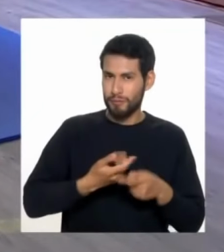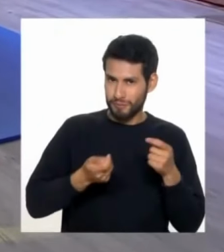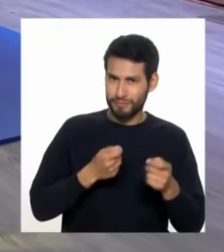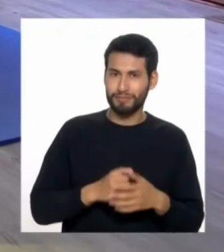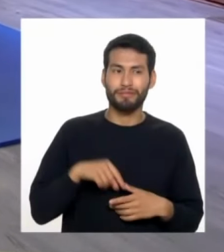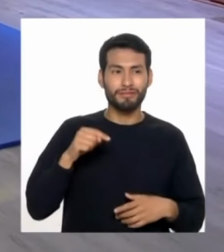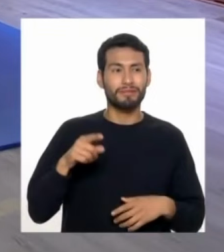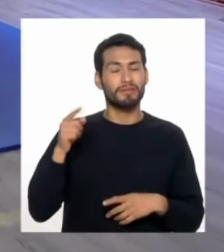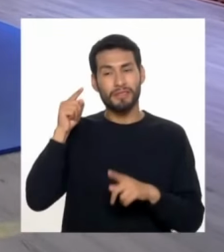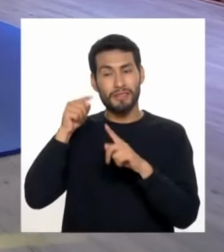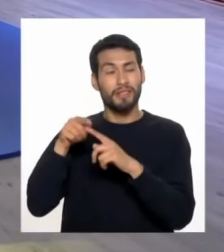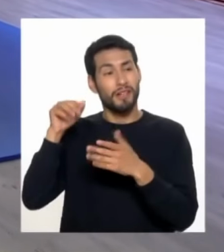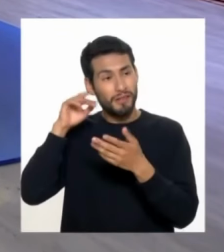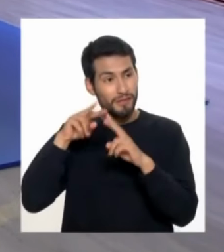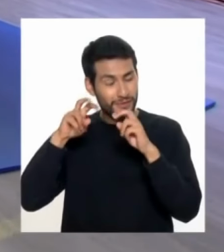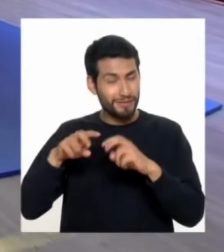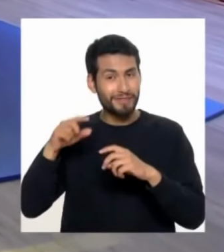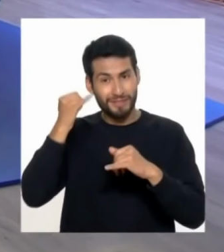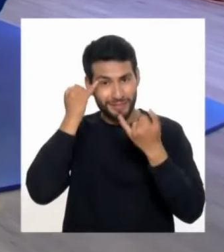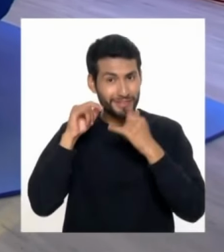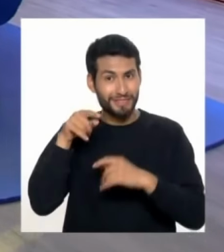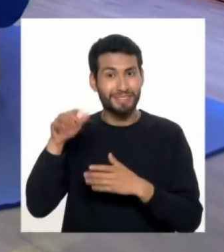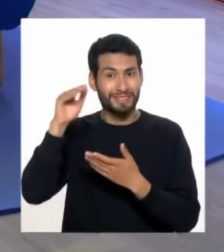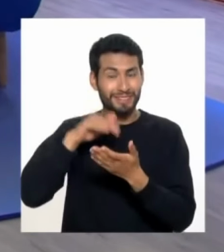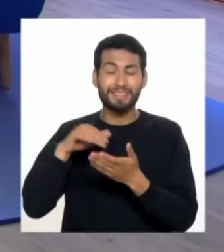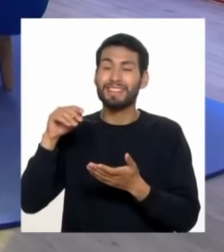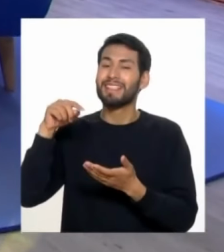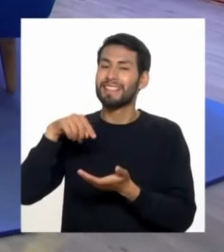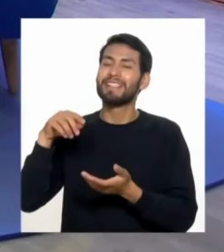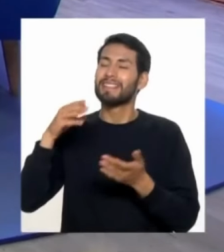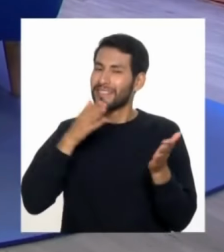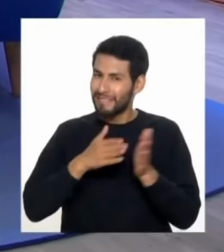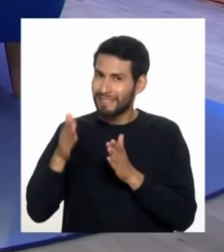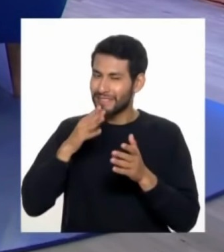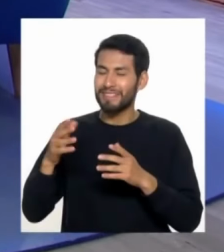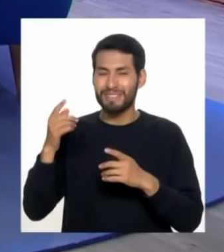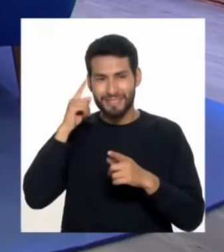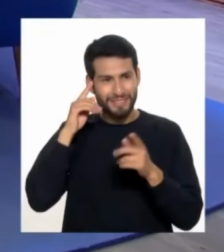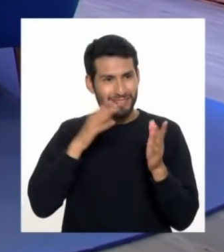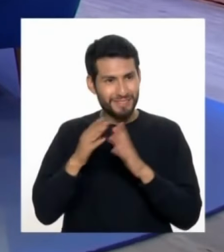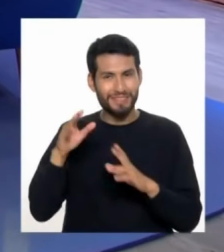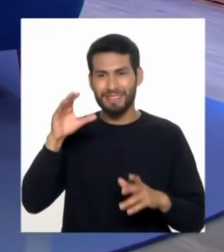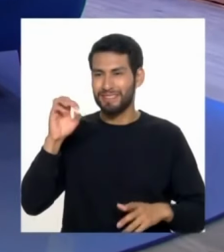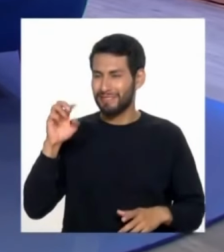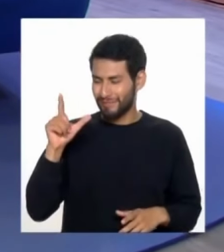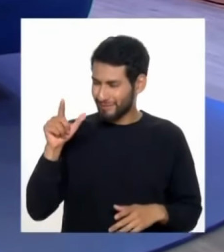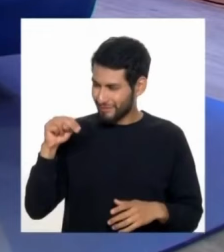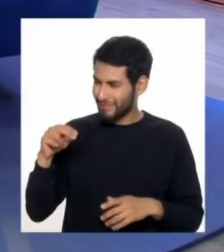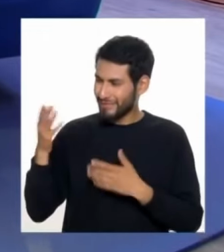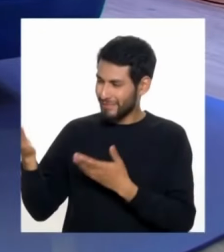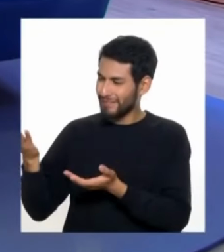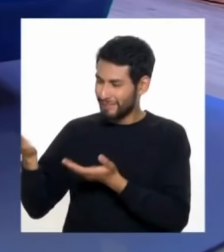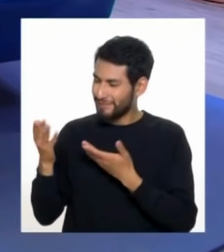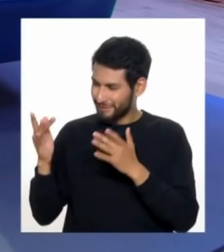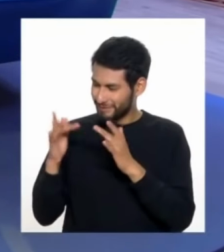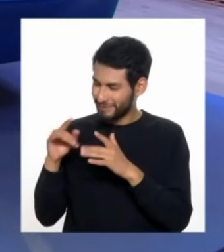del Prospectiva y Estudios Estratégicos del Centro Nacional de Planeamiento Estratégico, CEPLAN. ¿Cómo estás? Bienvenido por estar con nosotros. Muchas